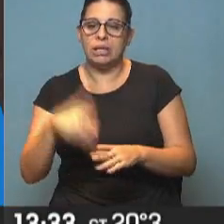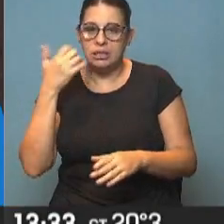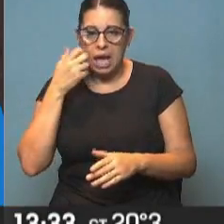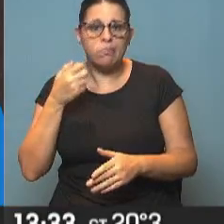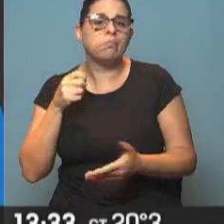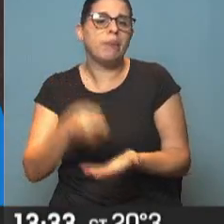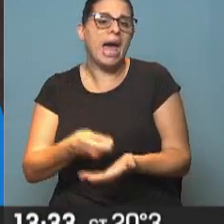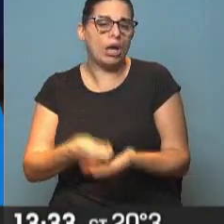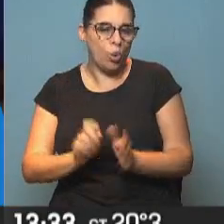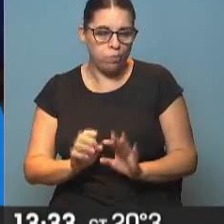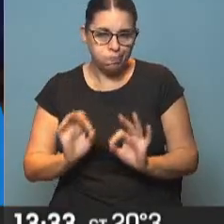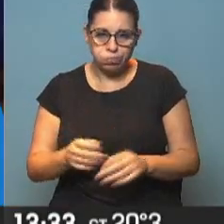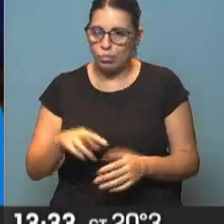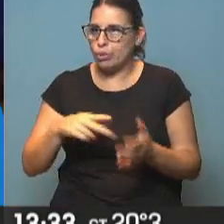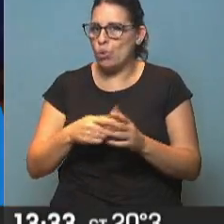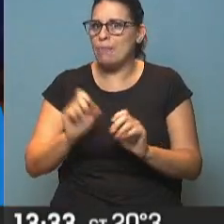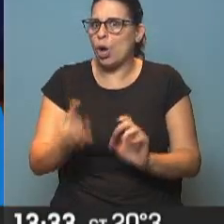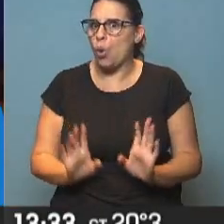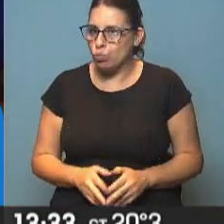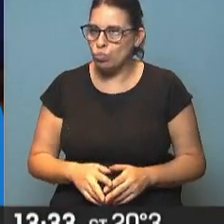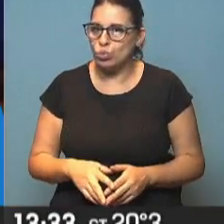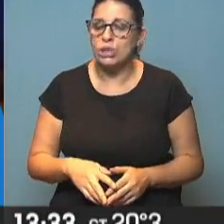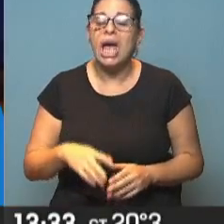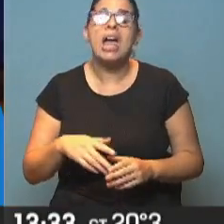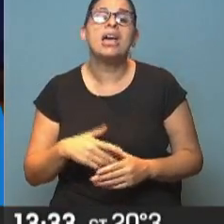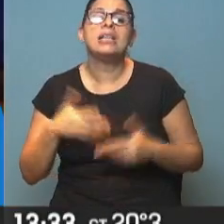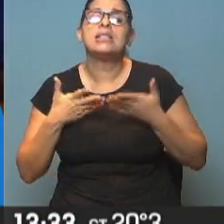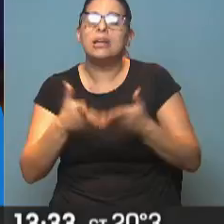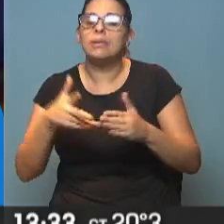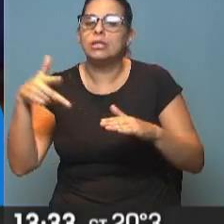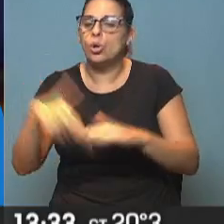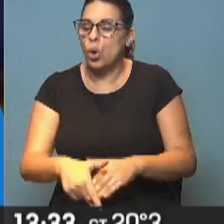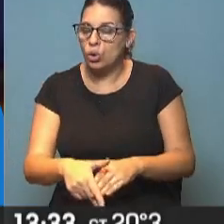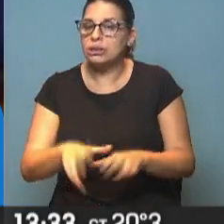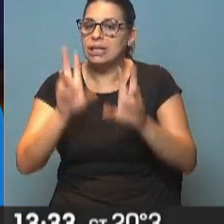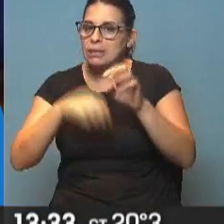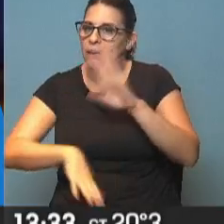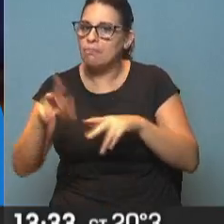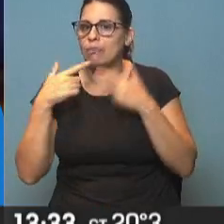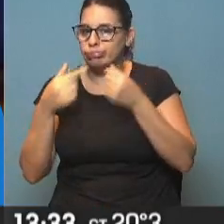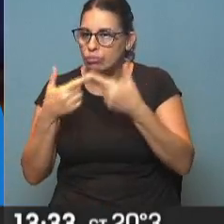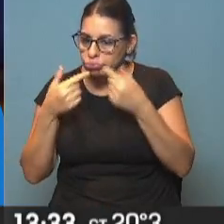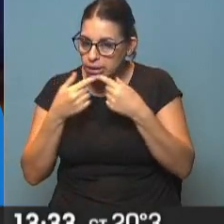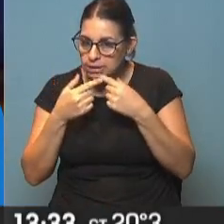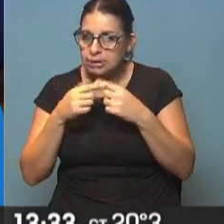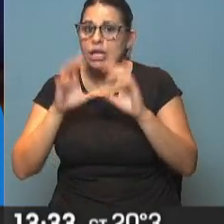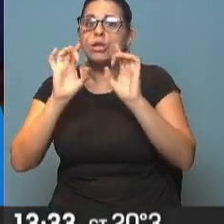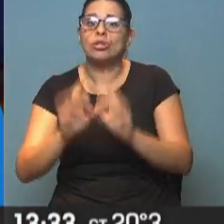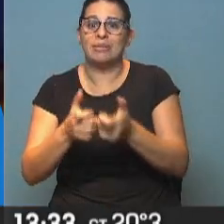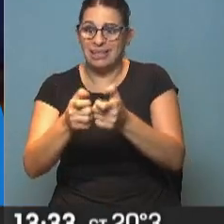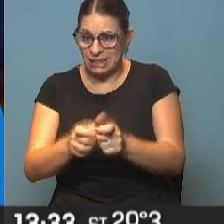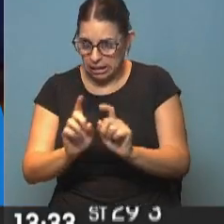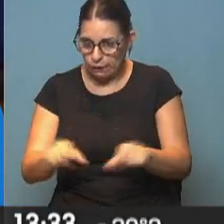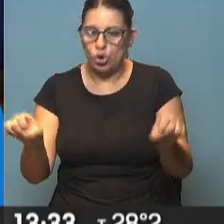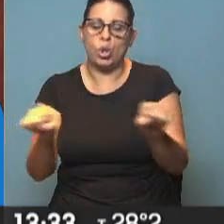real es habitual no muy habitual el tema de las bajas en los servicios es uno de los temas más reclamados no sólo en telefonía móvil también